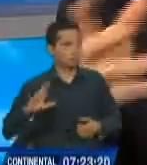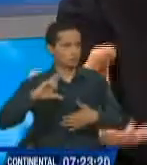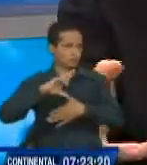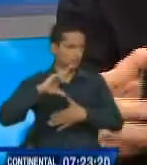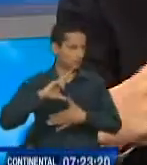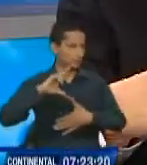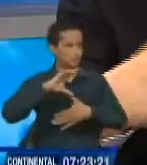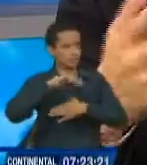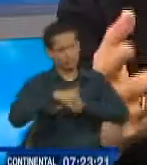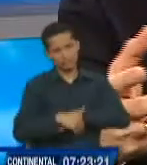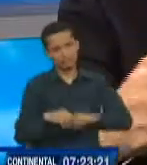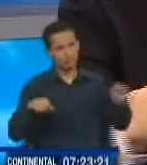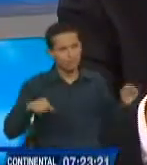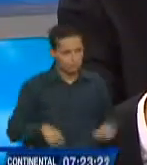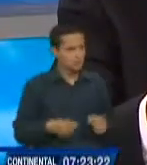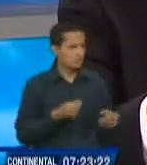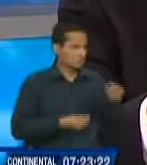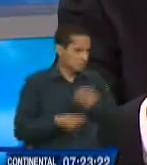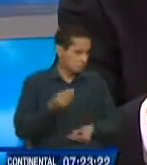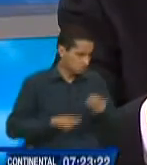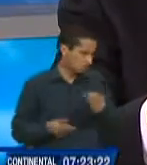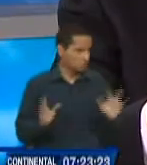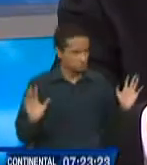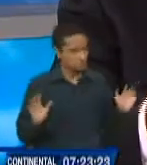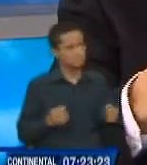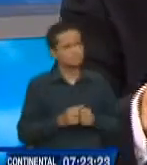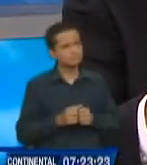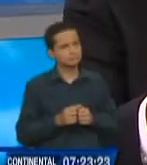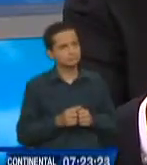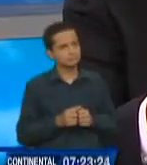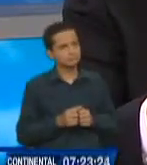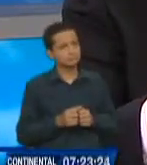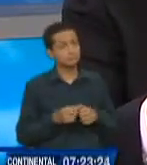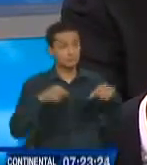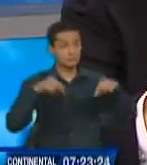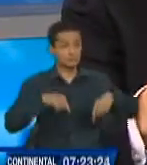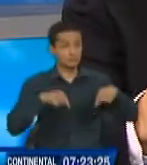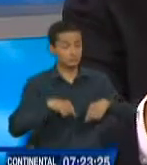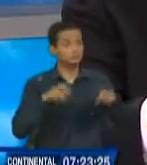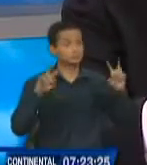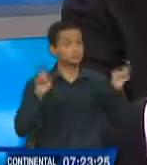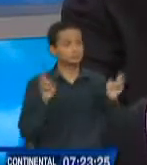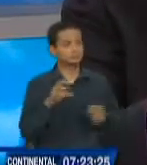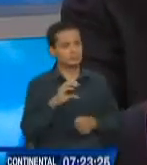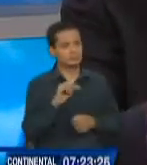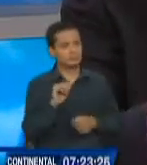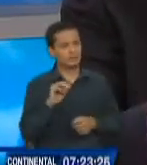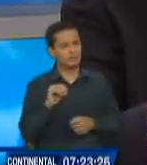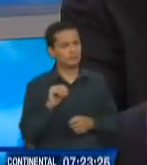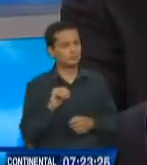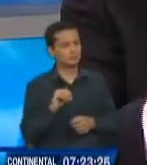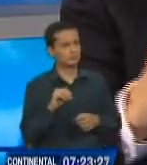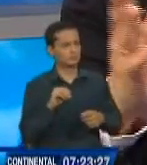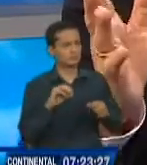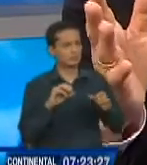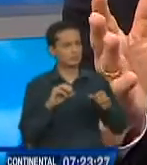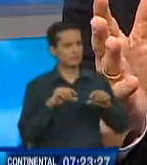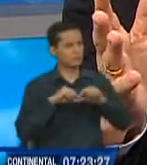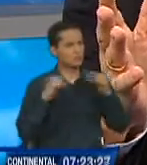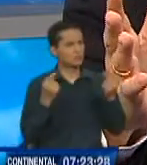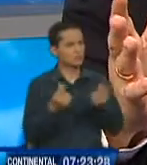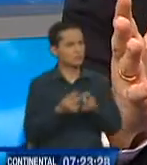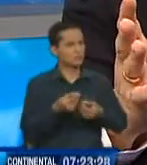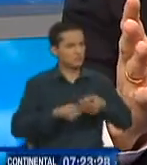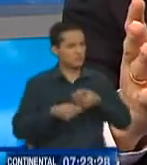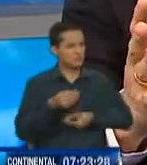región hay mercado, hablemos de la subregión, hablemos de la CAN, es decir, la declaración del señor presidente